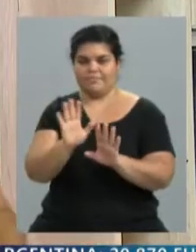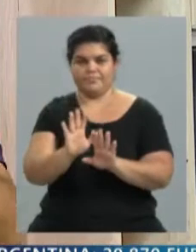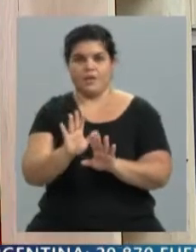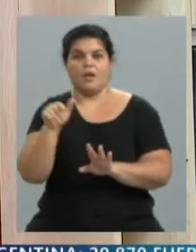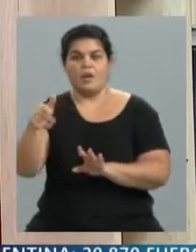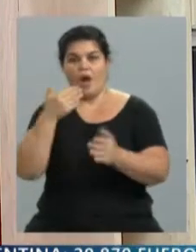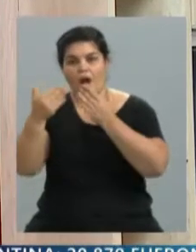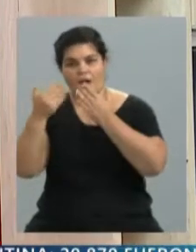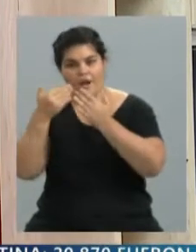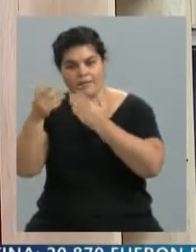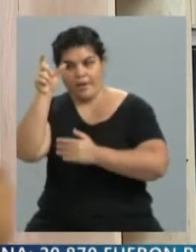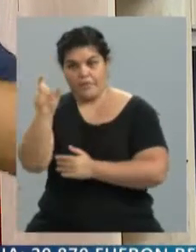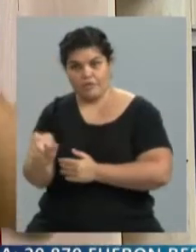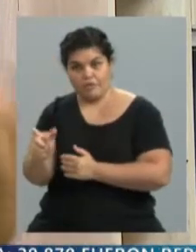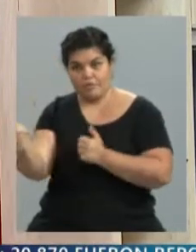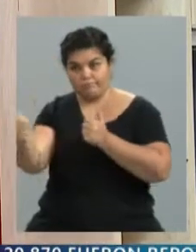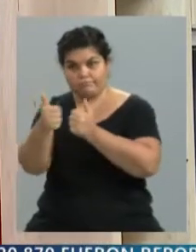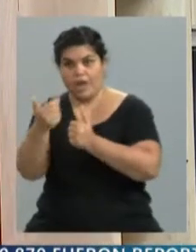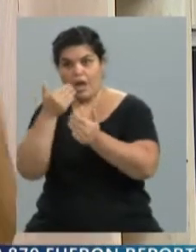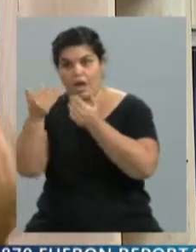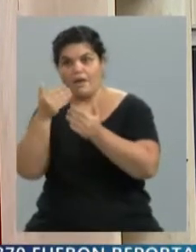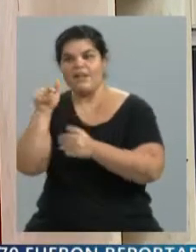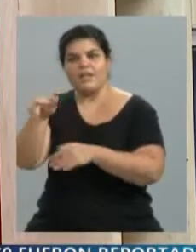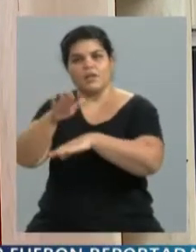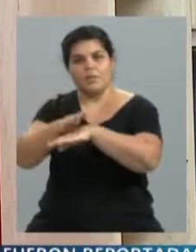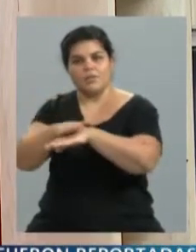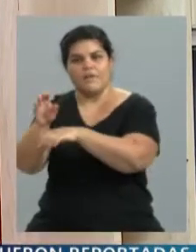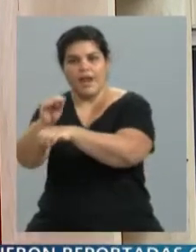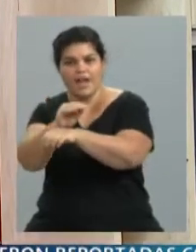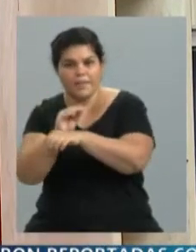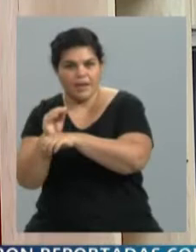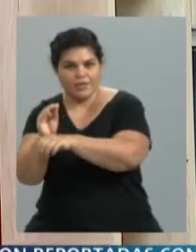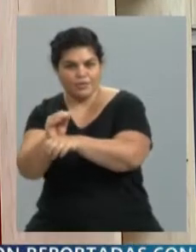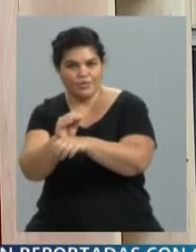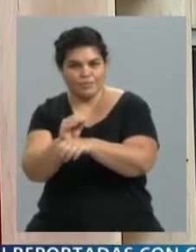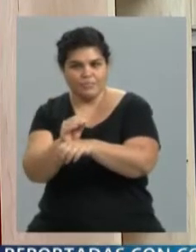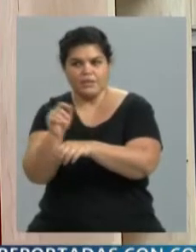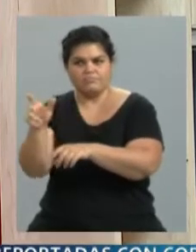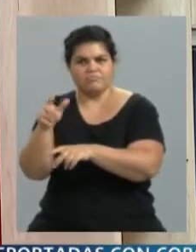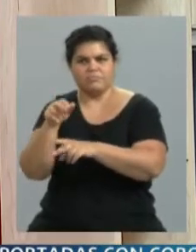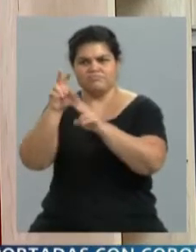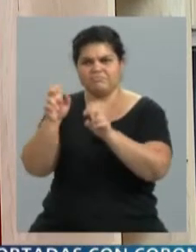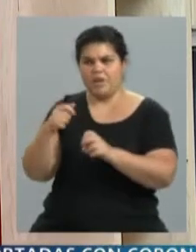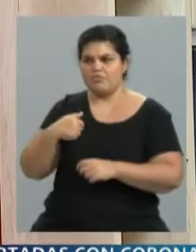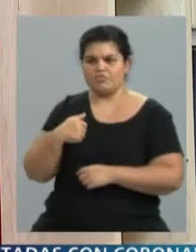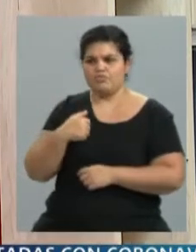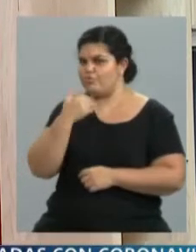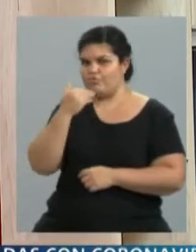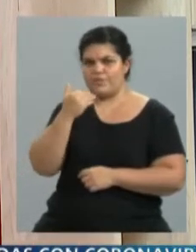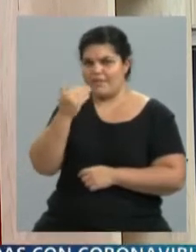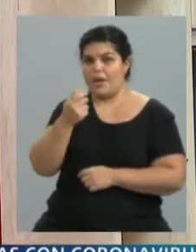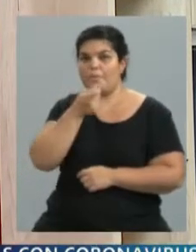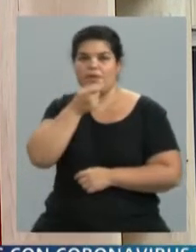conversación con una persona que se dedica al tema de alimentos y toda esta cuestión. Y yo no sabía que el